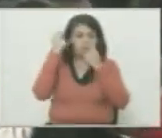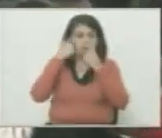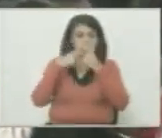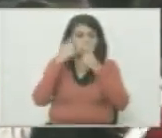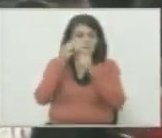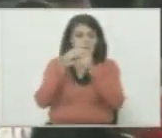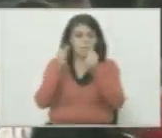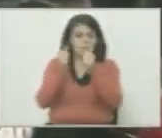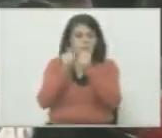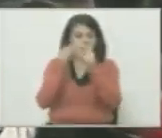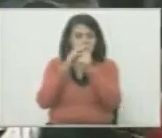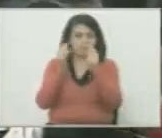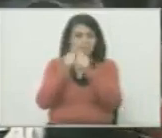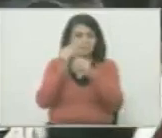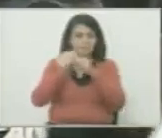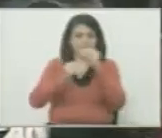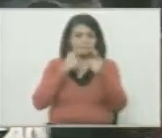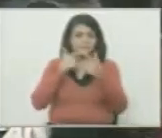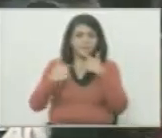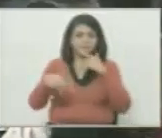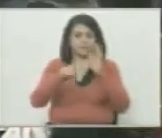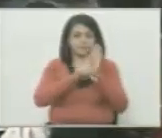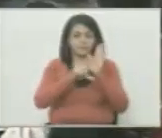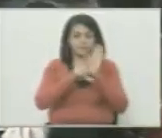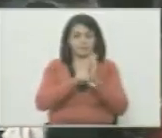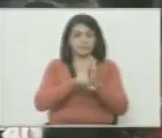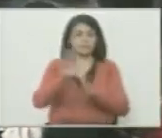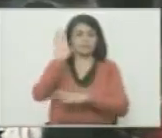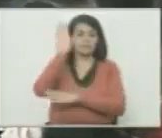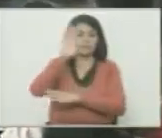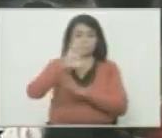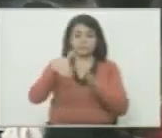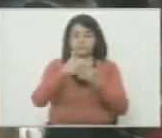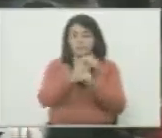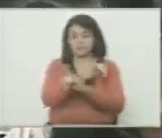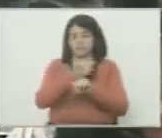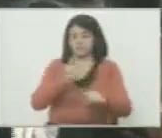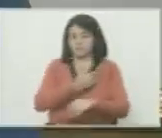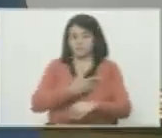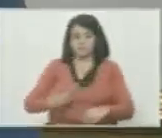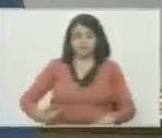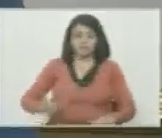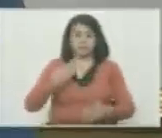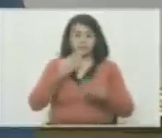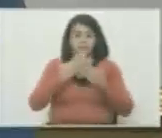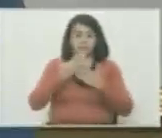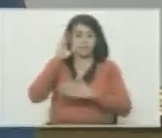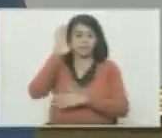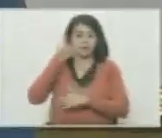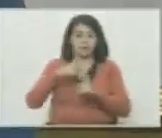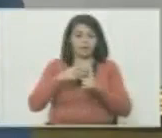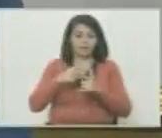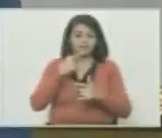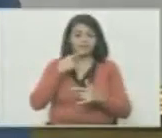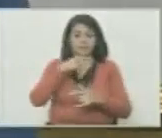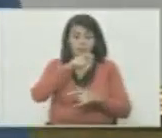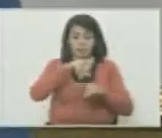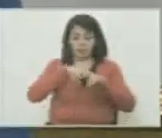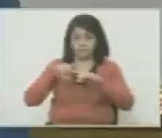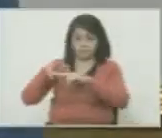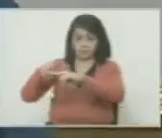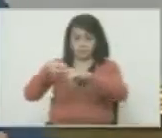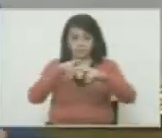Amazonas, y cumple con lo establecido en la ley para ser juramentada. Es todo, señor presidente. Gracias, diputada. Por favor, ocupen sus curules